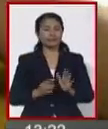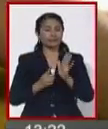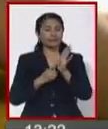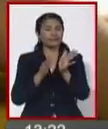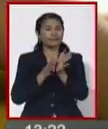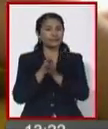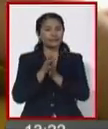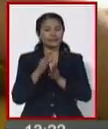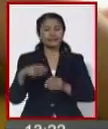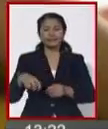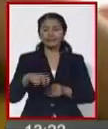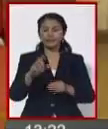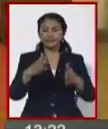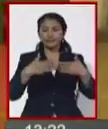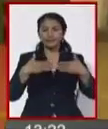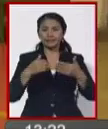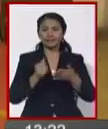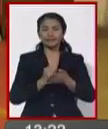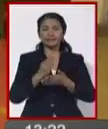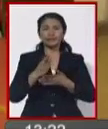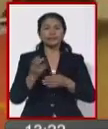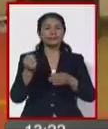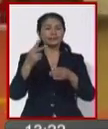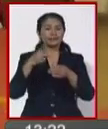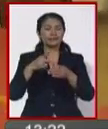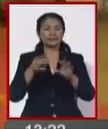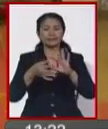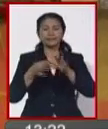su entusiasmo por su viaje a Panamá en abril, donde